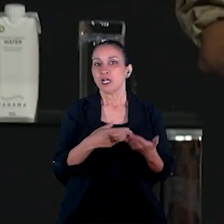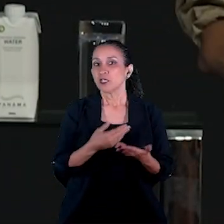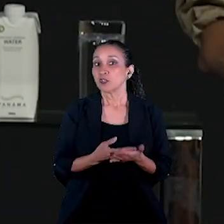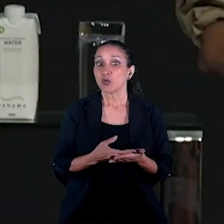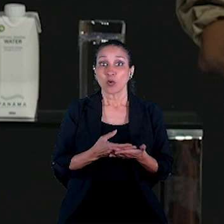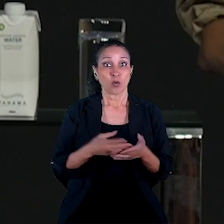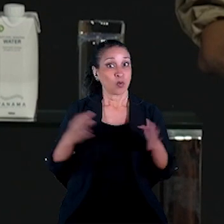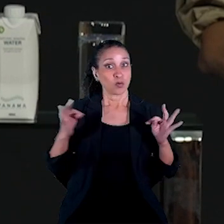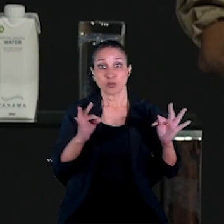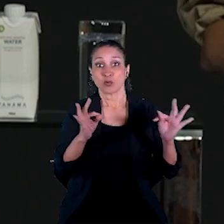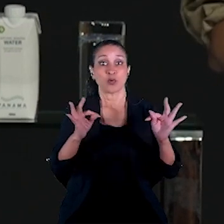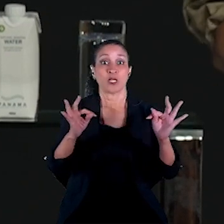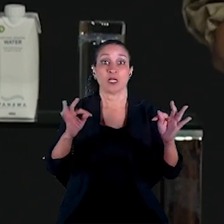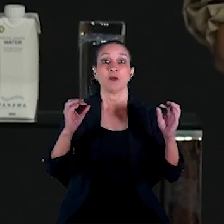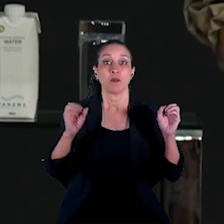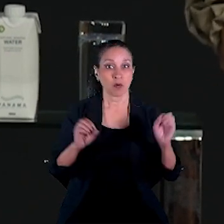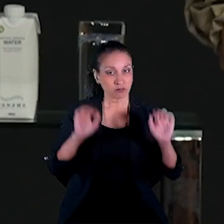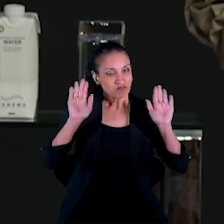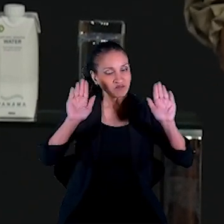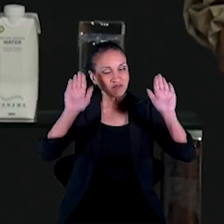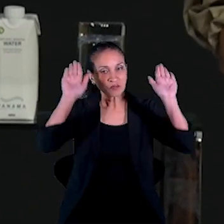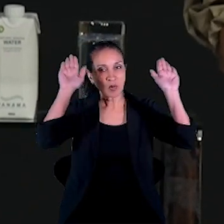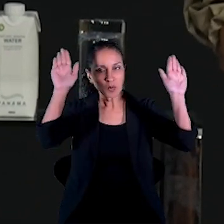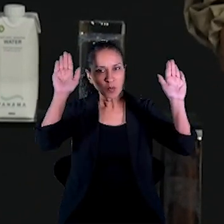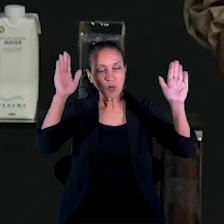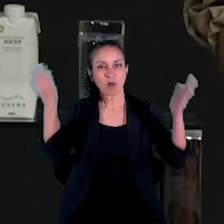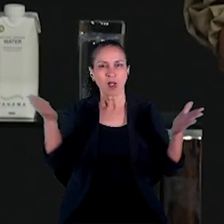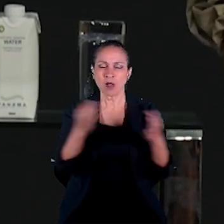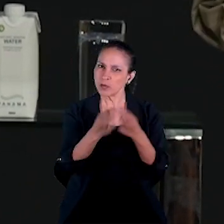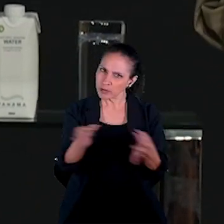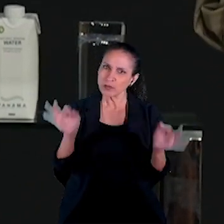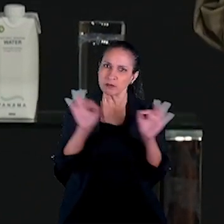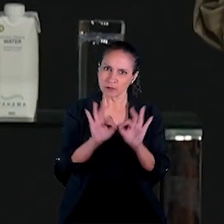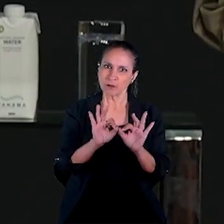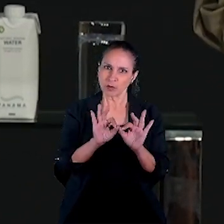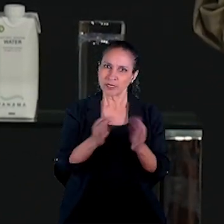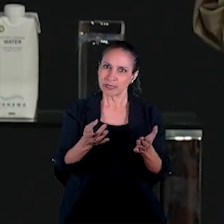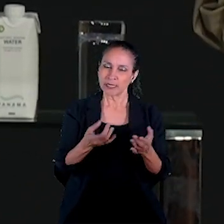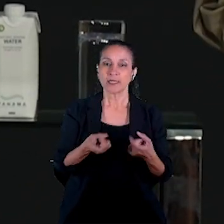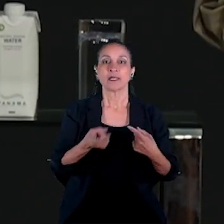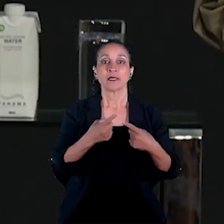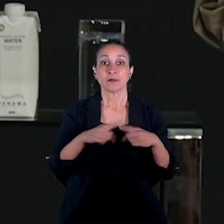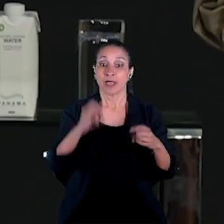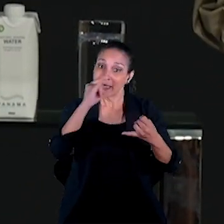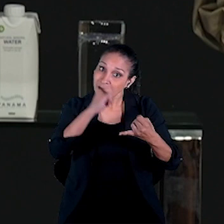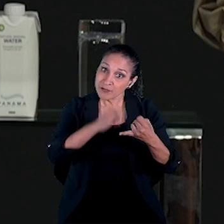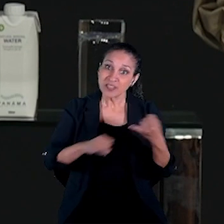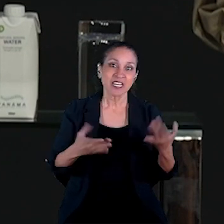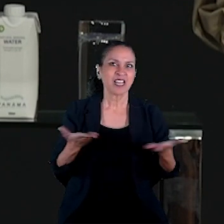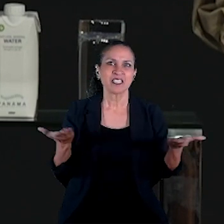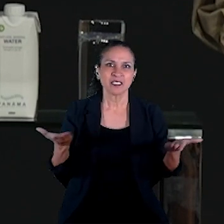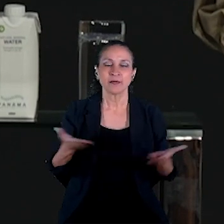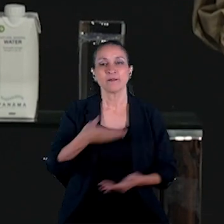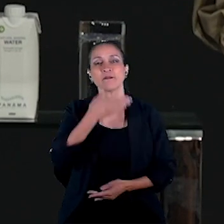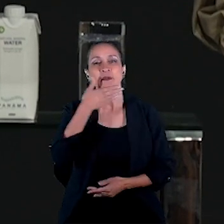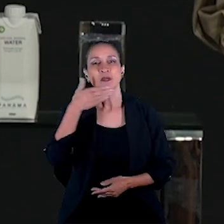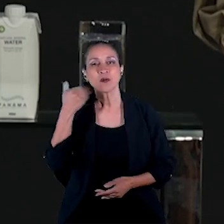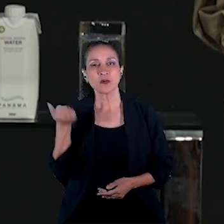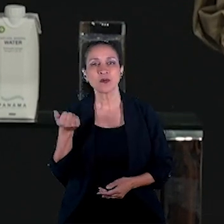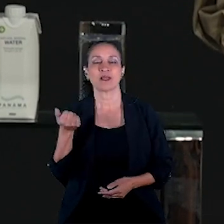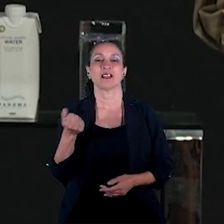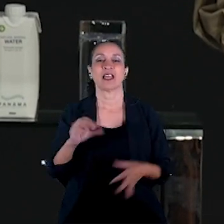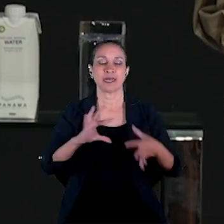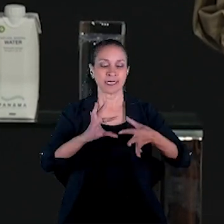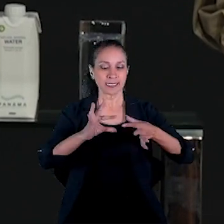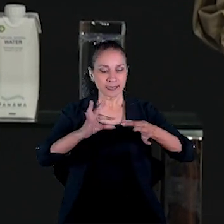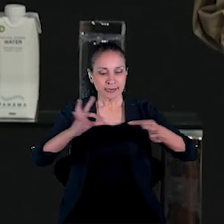de turismo tiene un solo sentido que al final es mejorar la calidad de vida de los